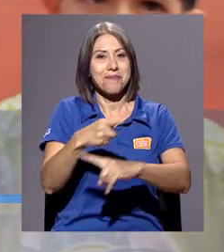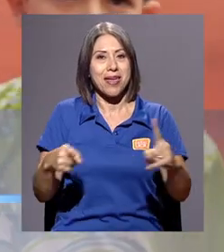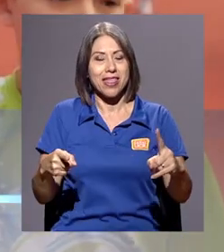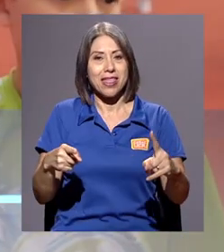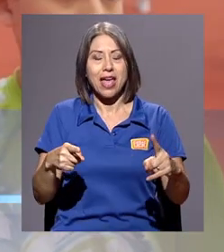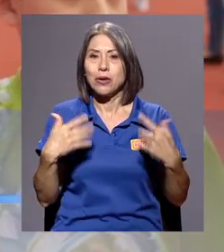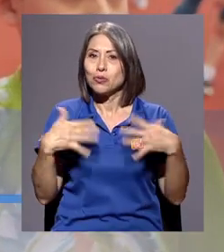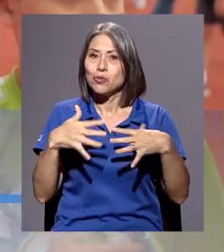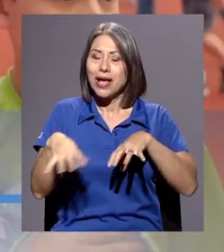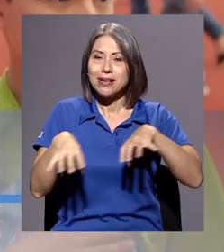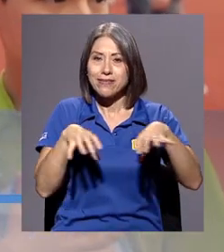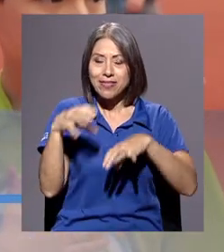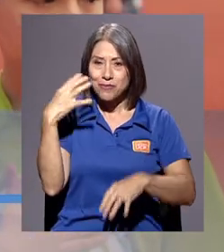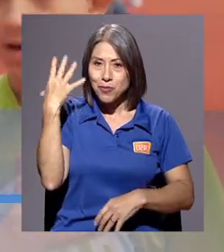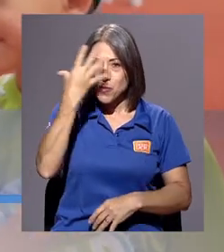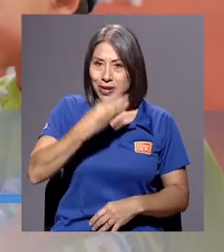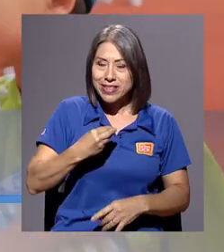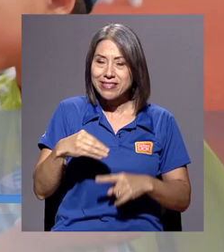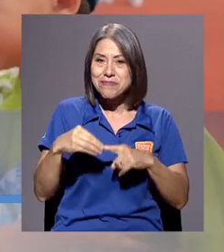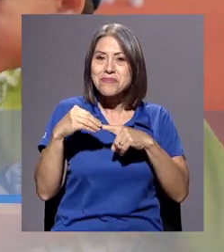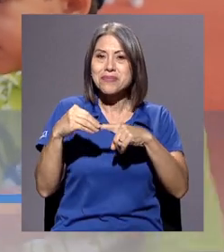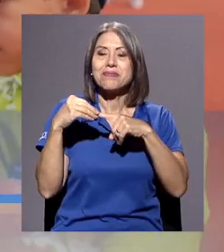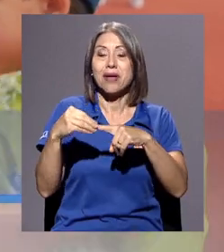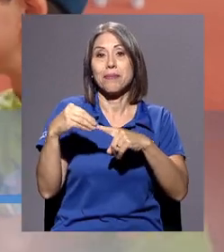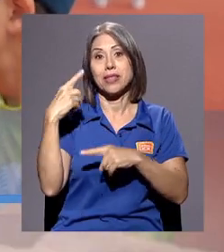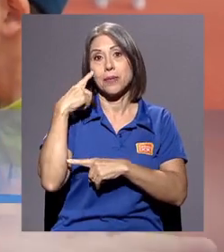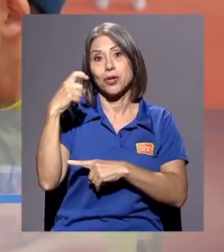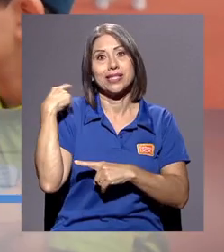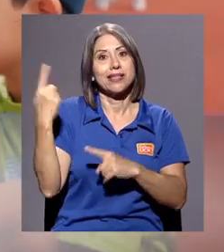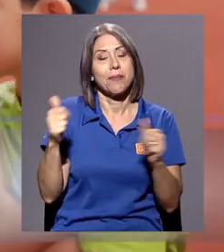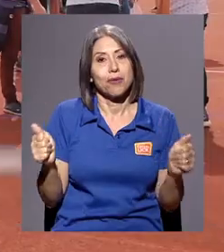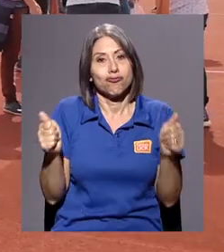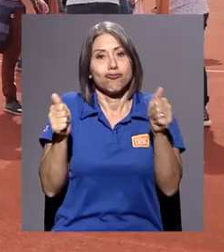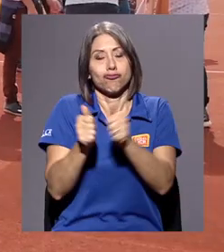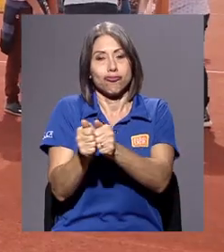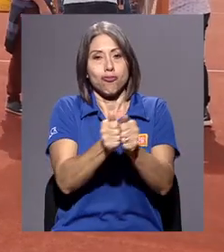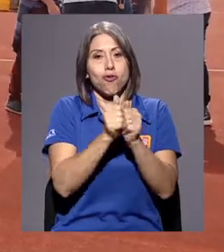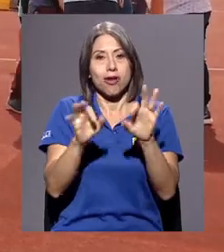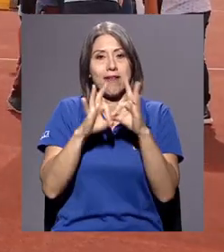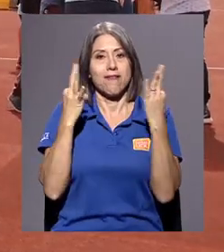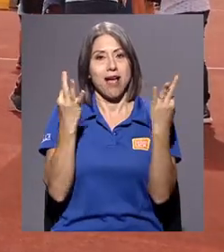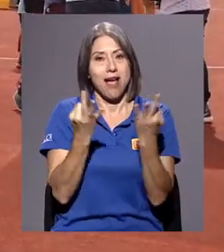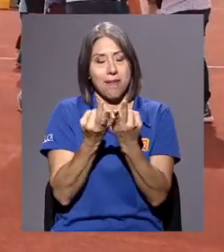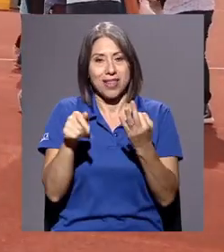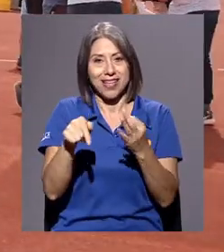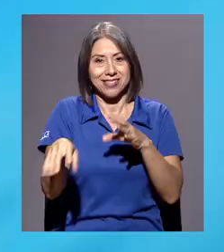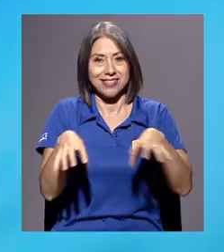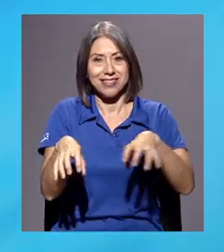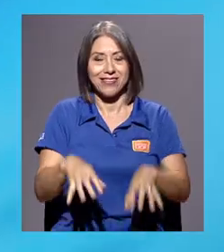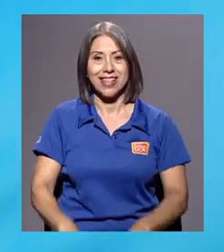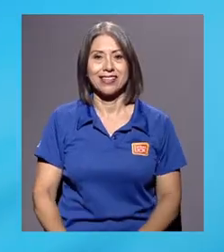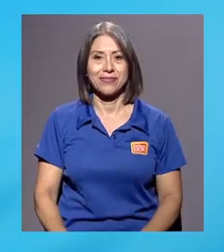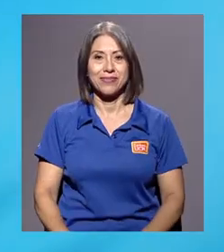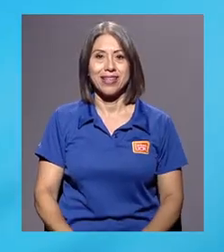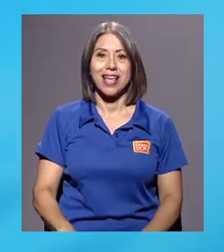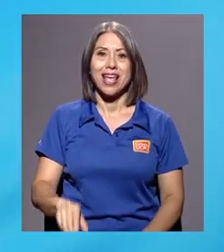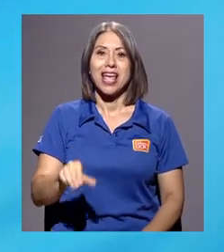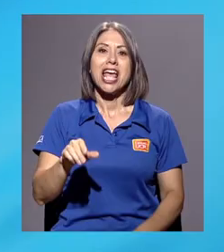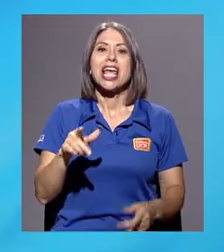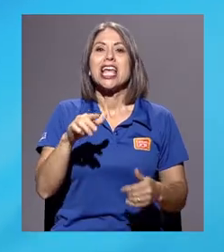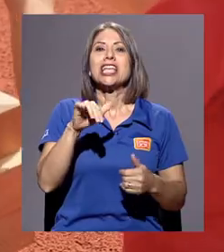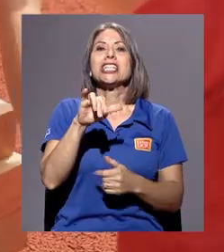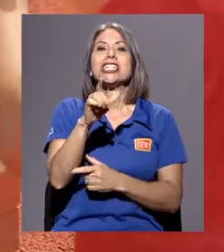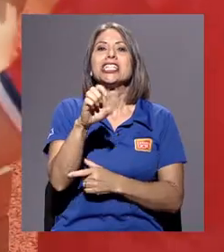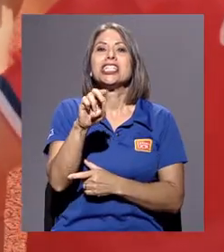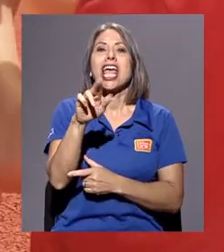y nos ha parecido una actividad muy bonita, principalmente porque une siempre a la familia, ¿verdad? Todo este tipo de actividades. Jenga,